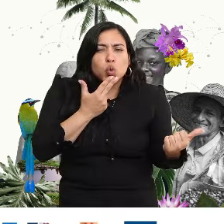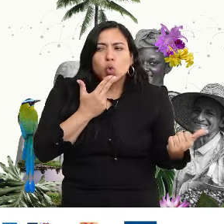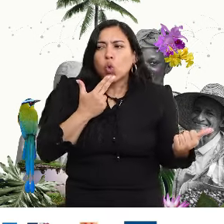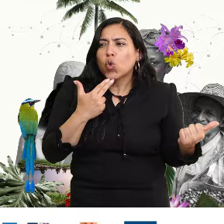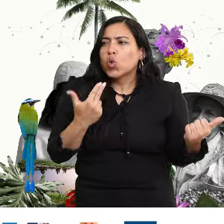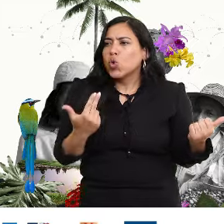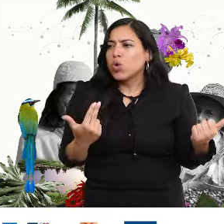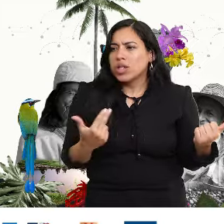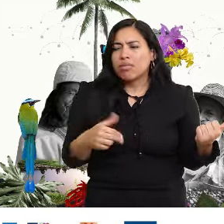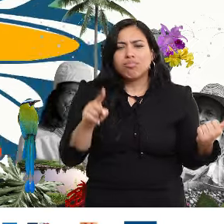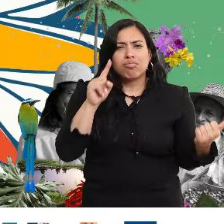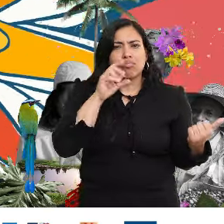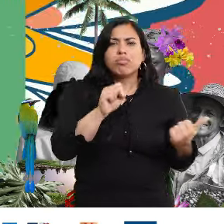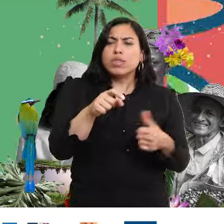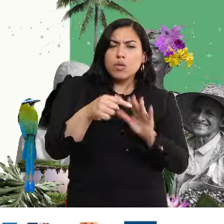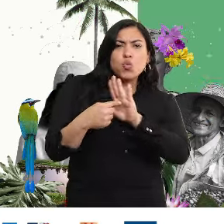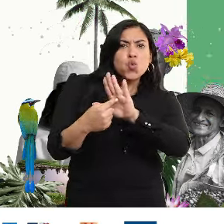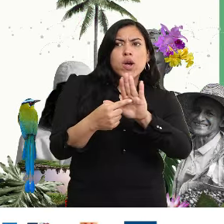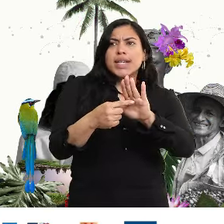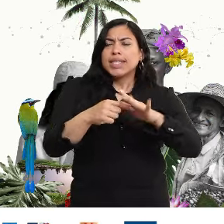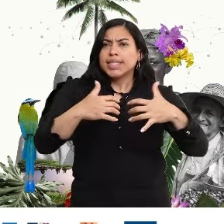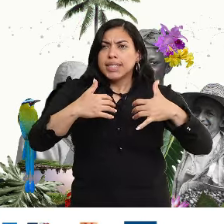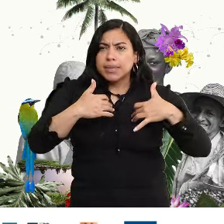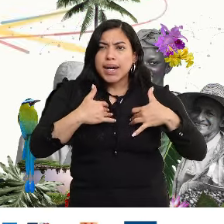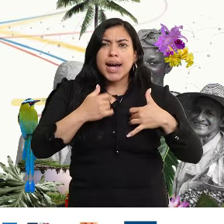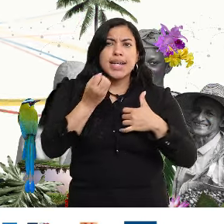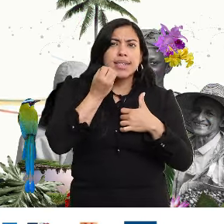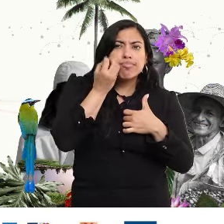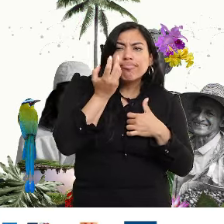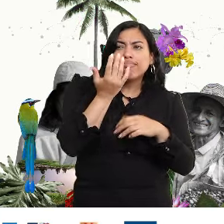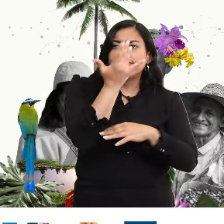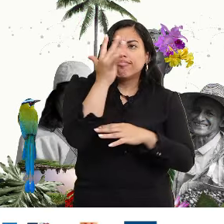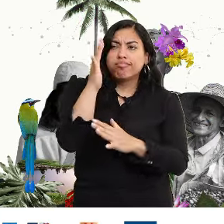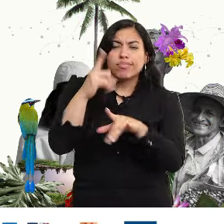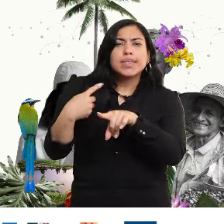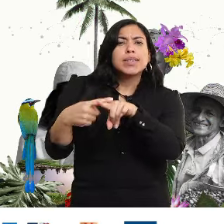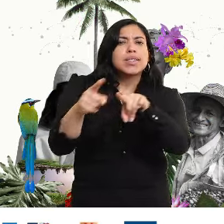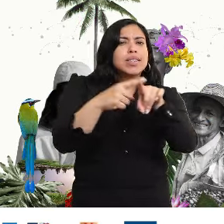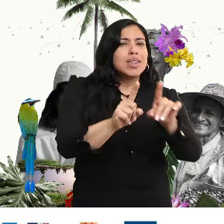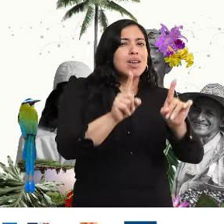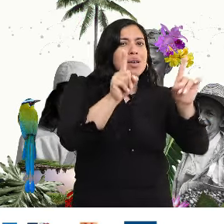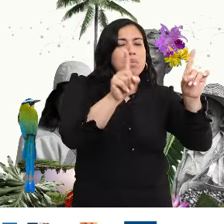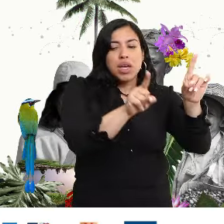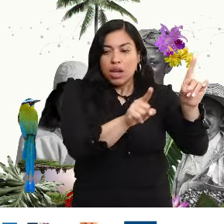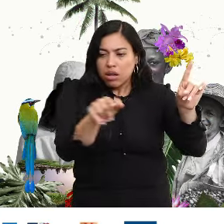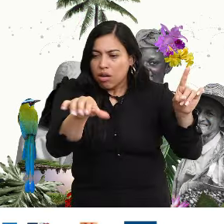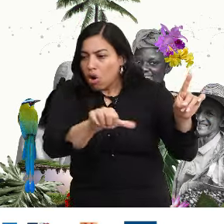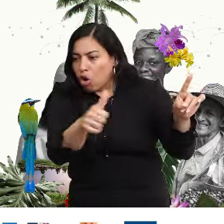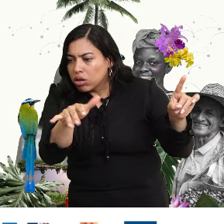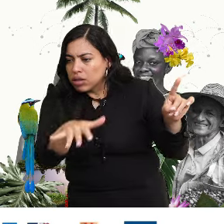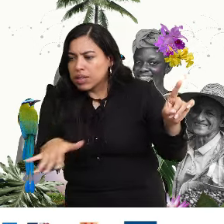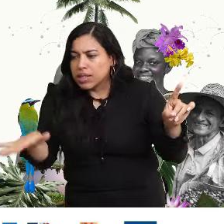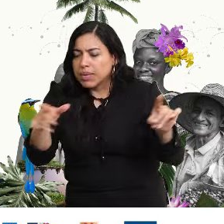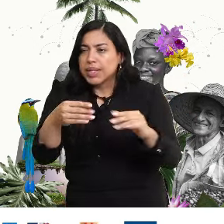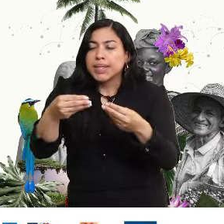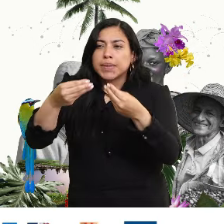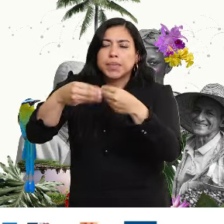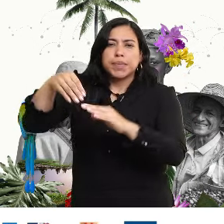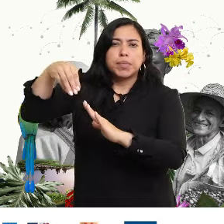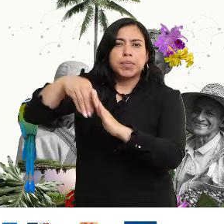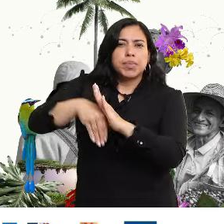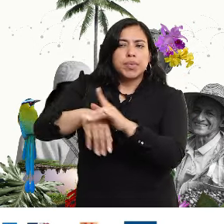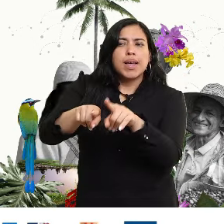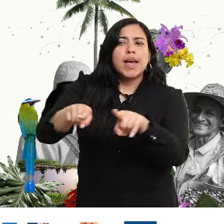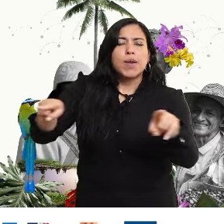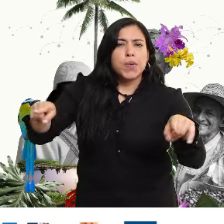sí se mostró la diversidad, pero también la dificultad de la pérdida, y no es casualidad que